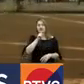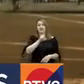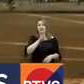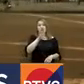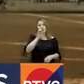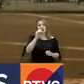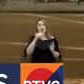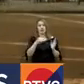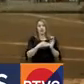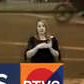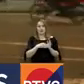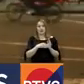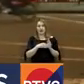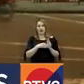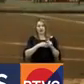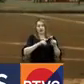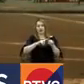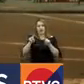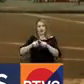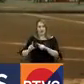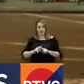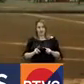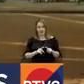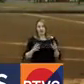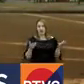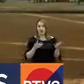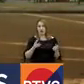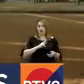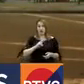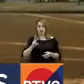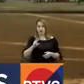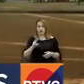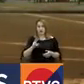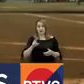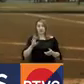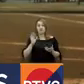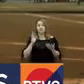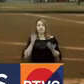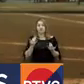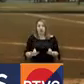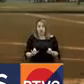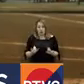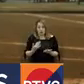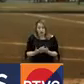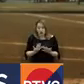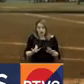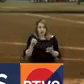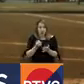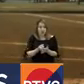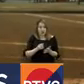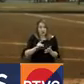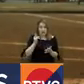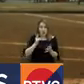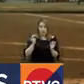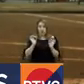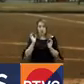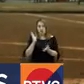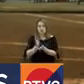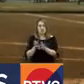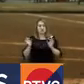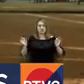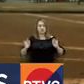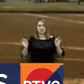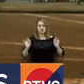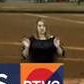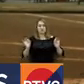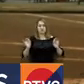desplazando por los diferentes ejes viales del valle del cauca hasta el momento no se han reportado siniestros viales o eventualidades como consecuencia del plan